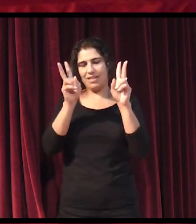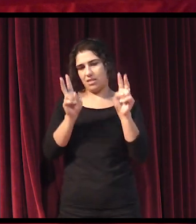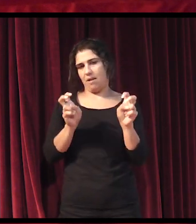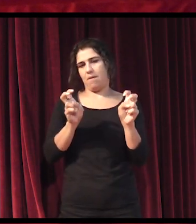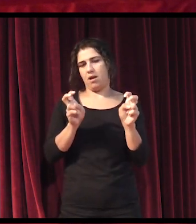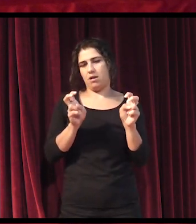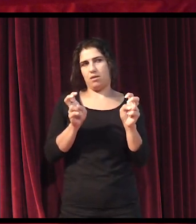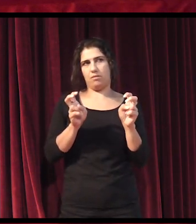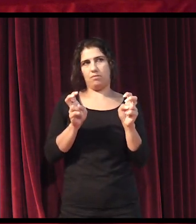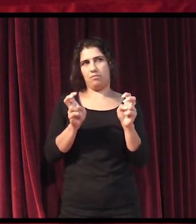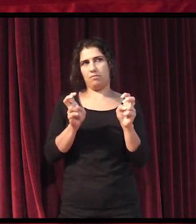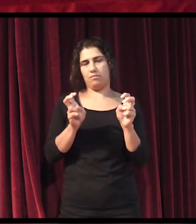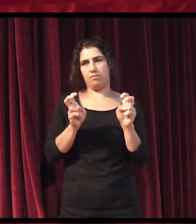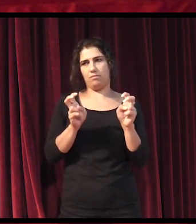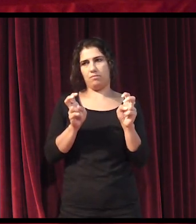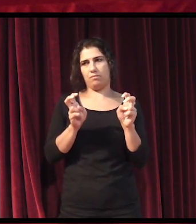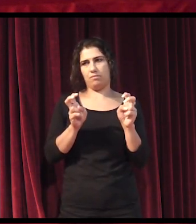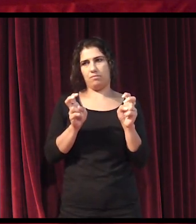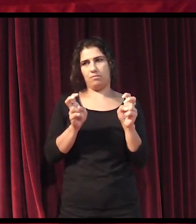de esto nos has hablado mucho hoy.